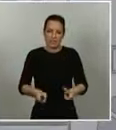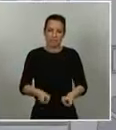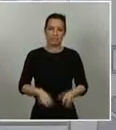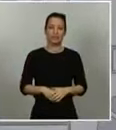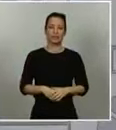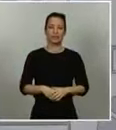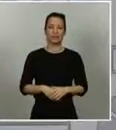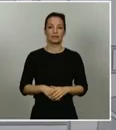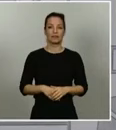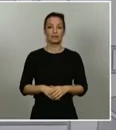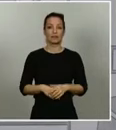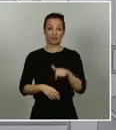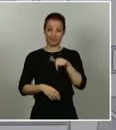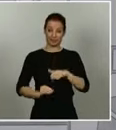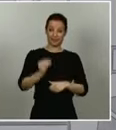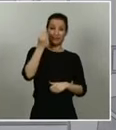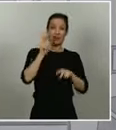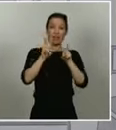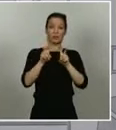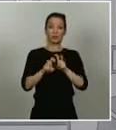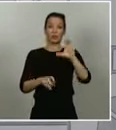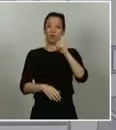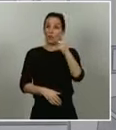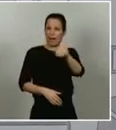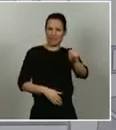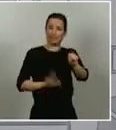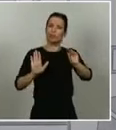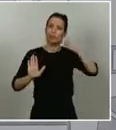un estudio científico más, muy, muy importante, que